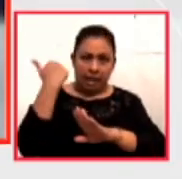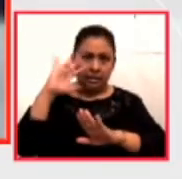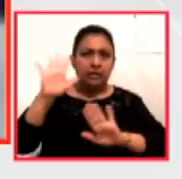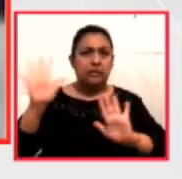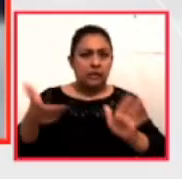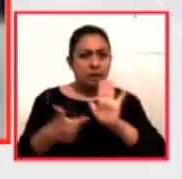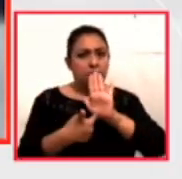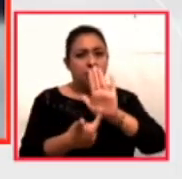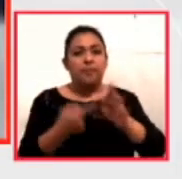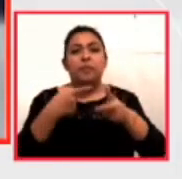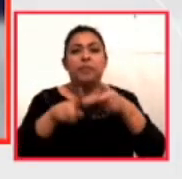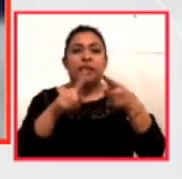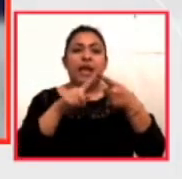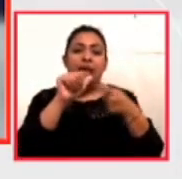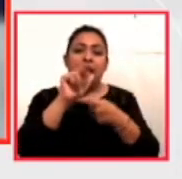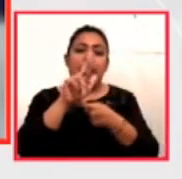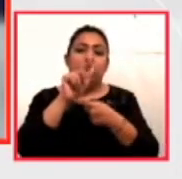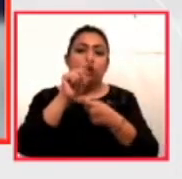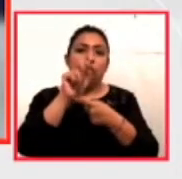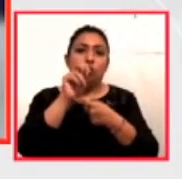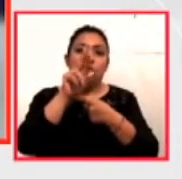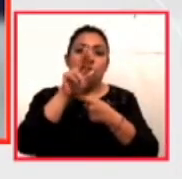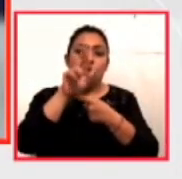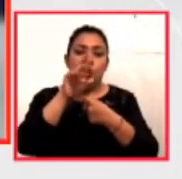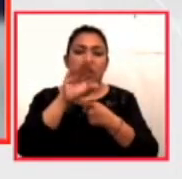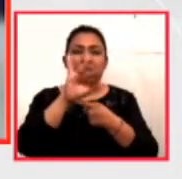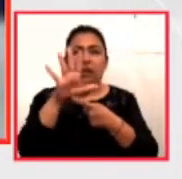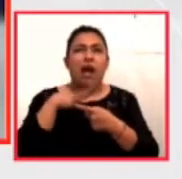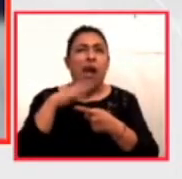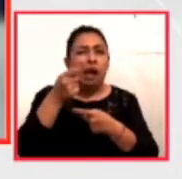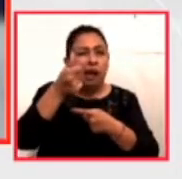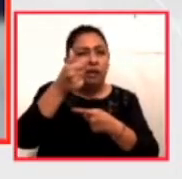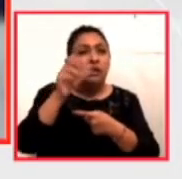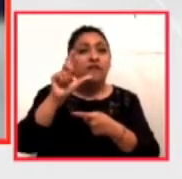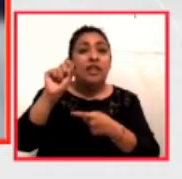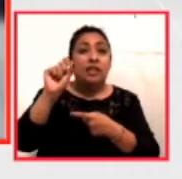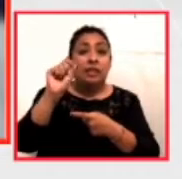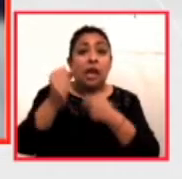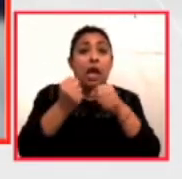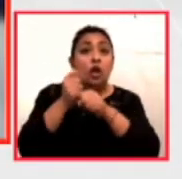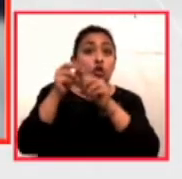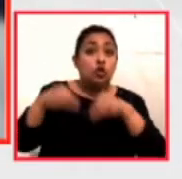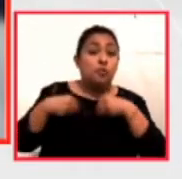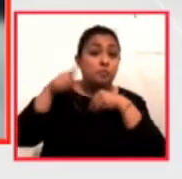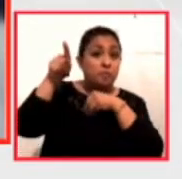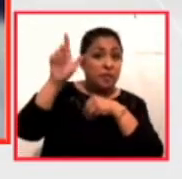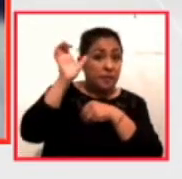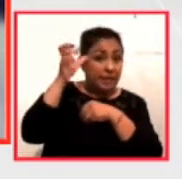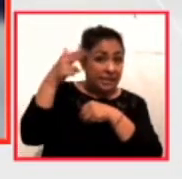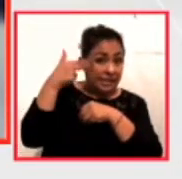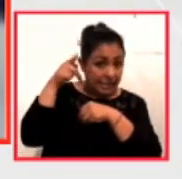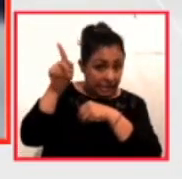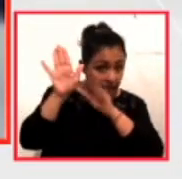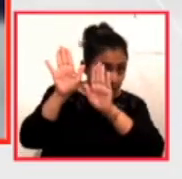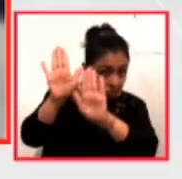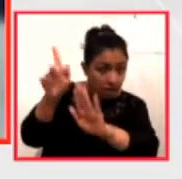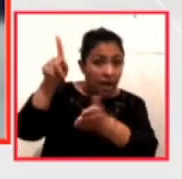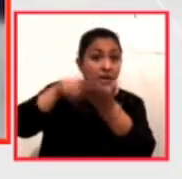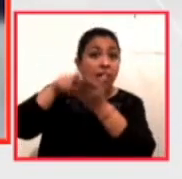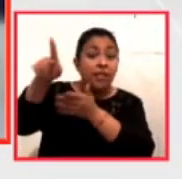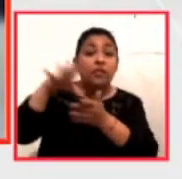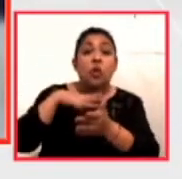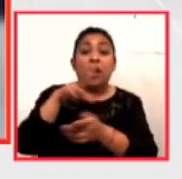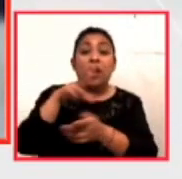a empezar con Arturo Casares. Él tiene ya casi 20 años viviendo en China, vive en Shanghai. Desde allá tiene una productora de